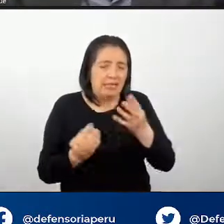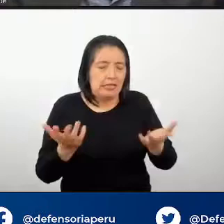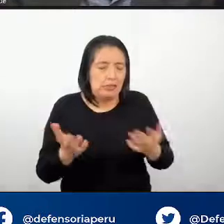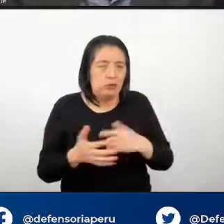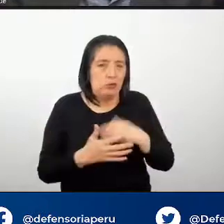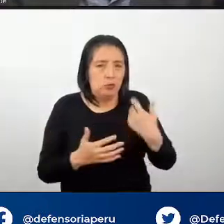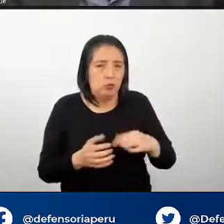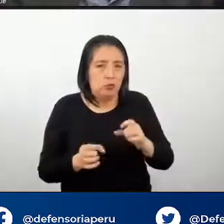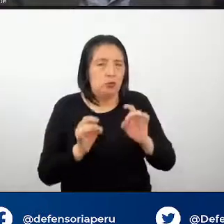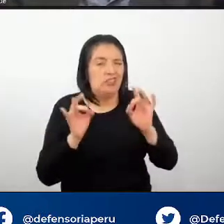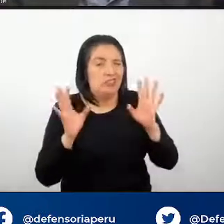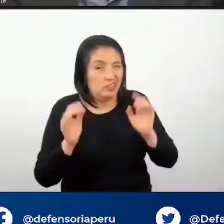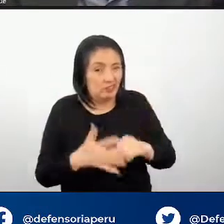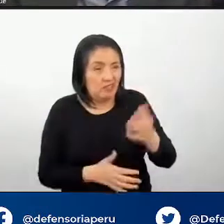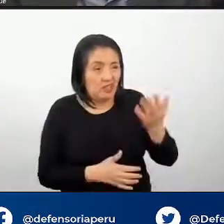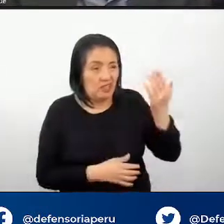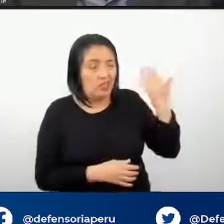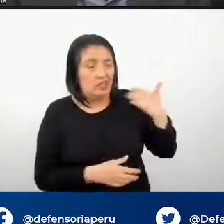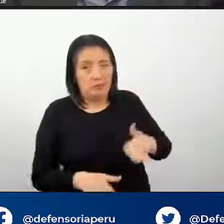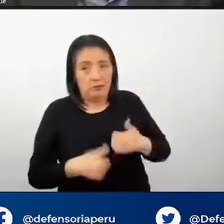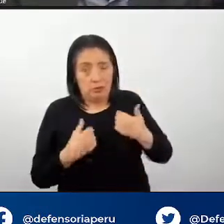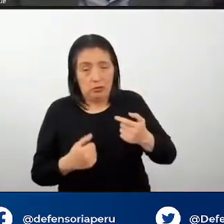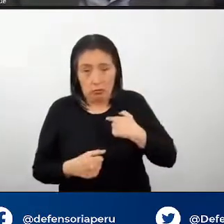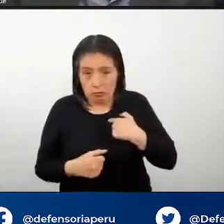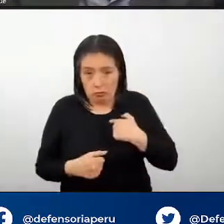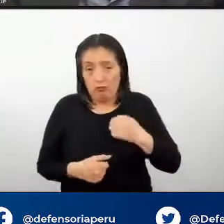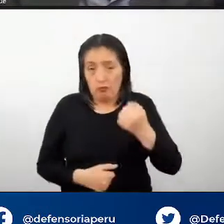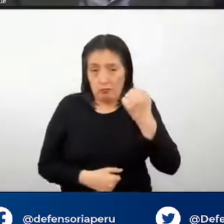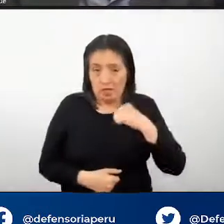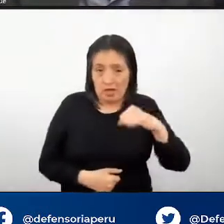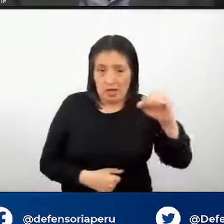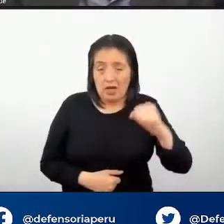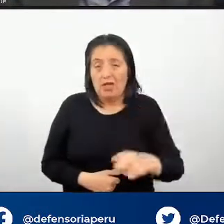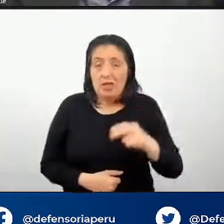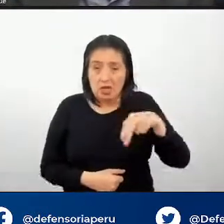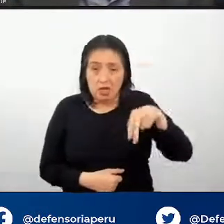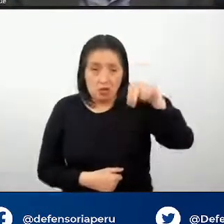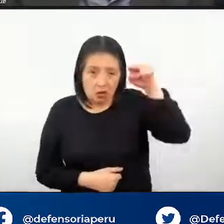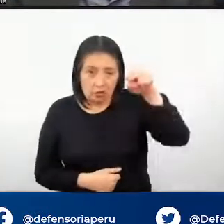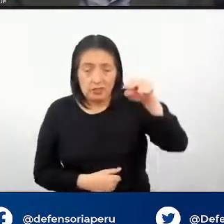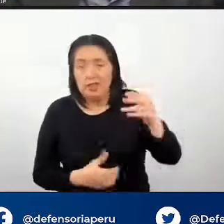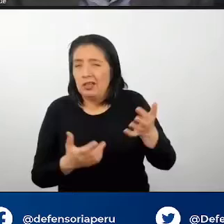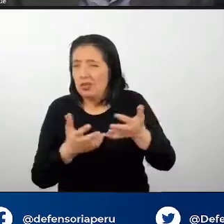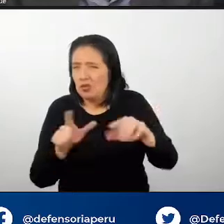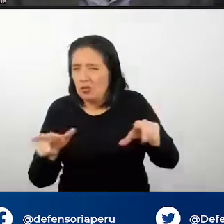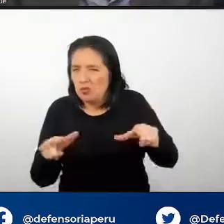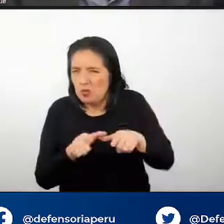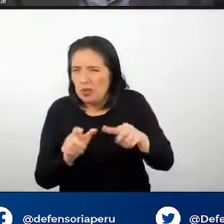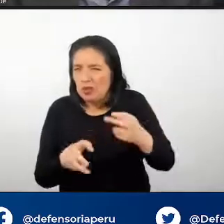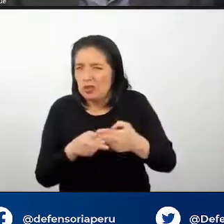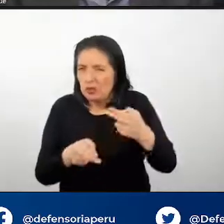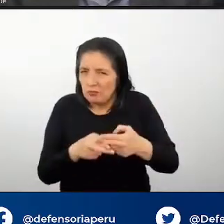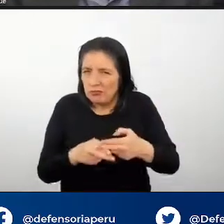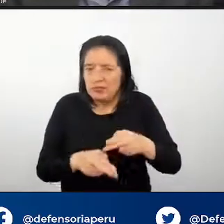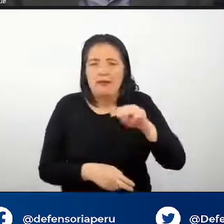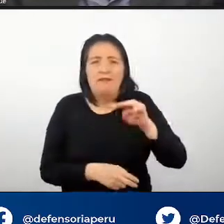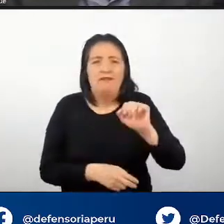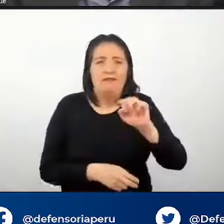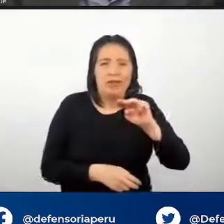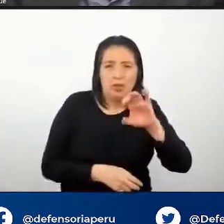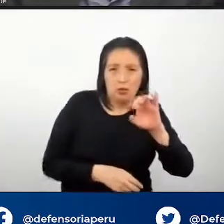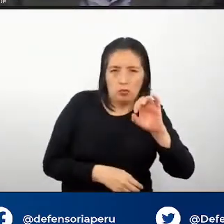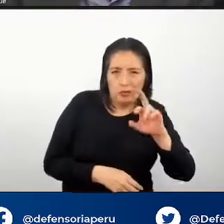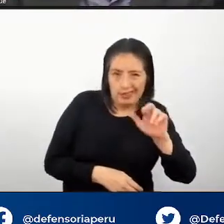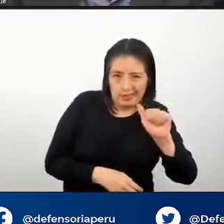vivido. Yo suelo ir mucho al norte, y al norte específicamente un lugar llamado Máncora. En